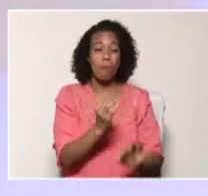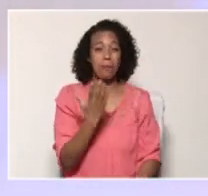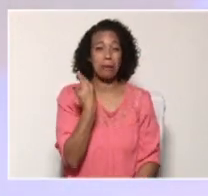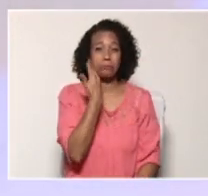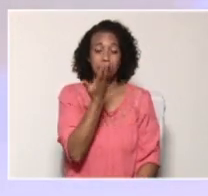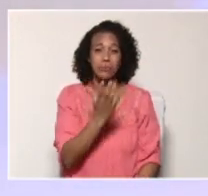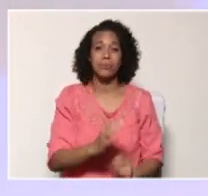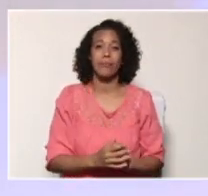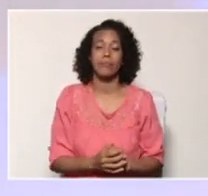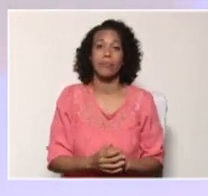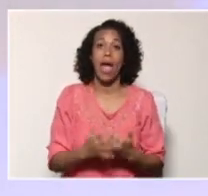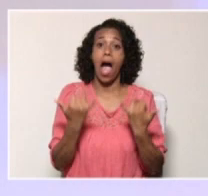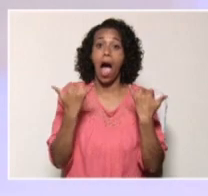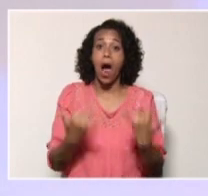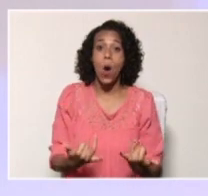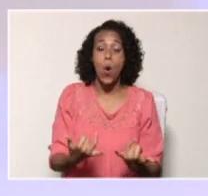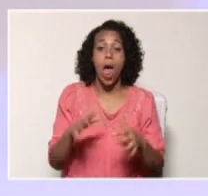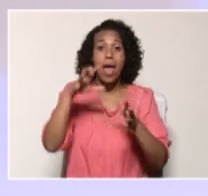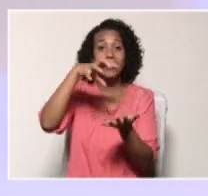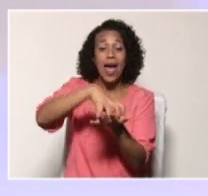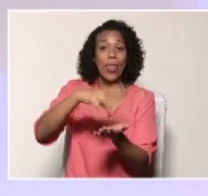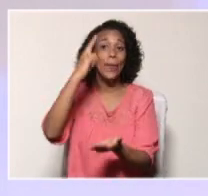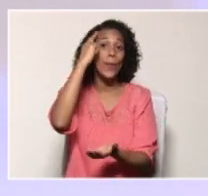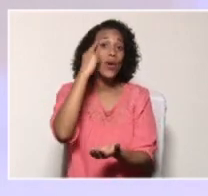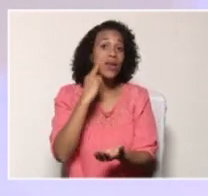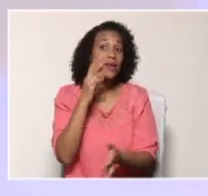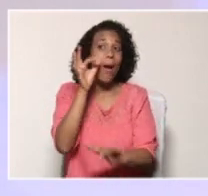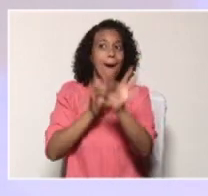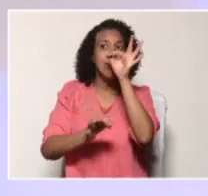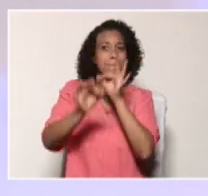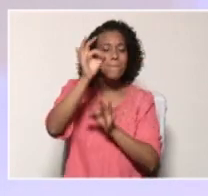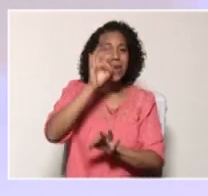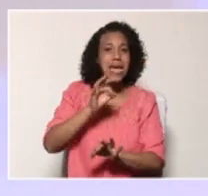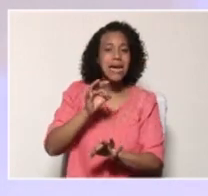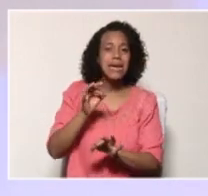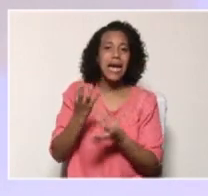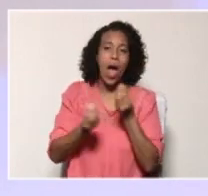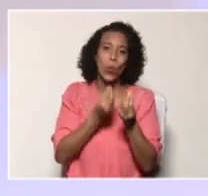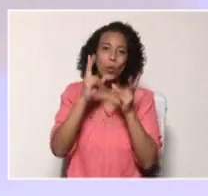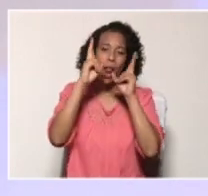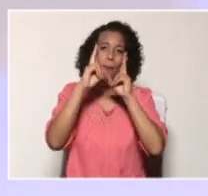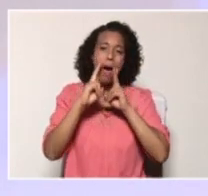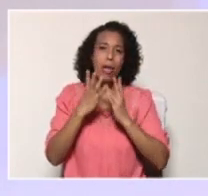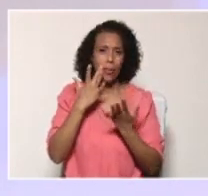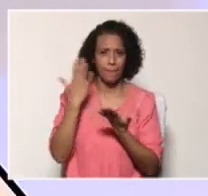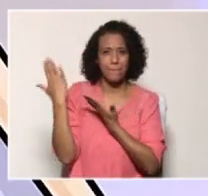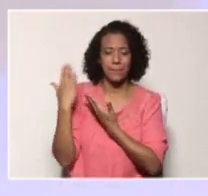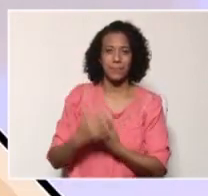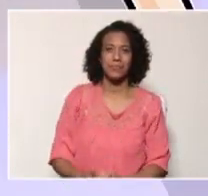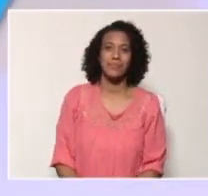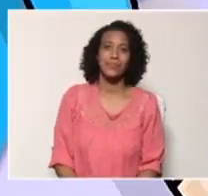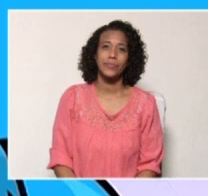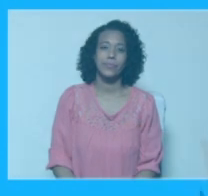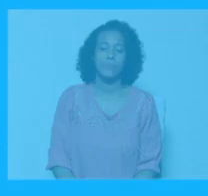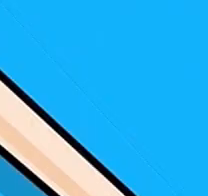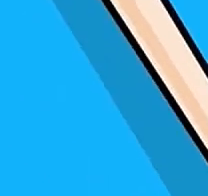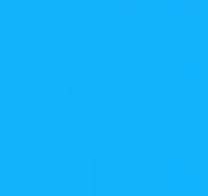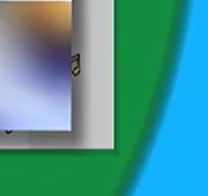entonces nos vamos a ir al Estado Bolívar, un niño maravilloso que nos va a explicar cómo hace en su casa el lavado de los alimentos. Adelante.